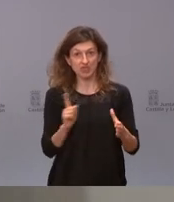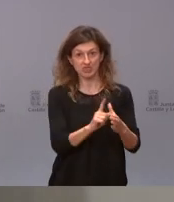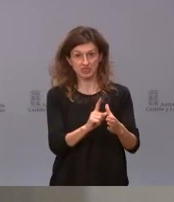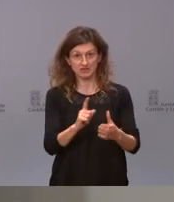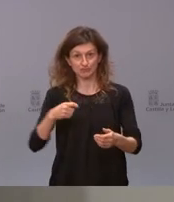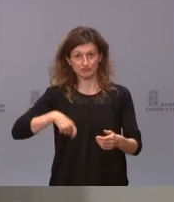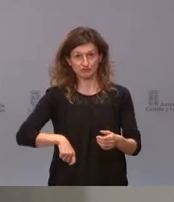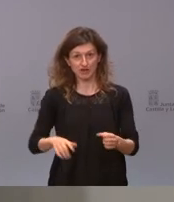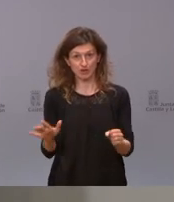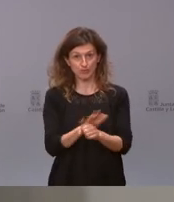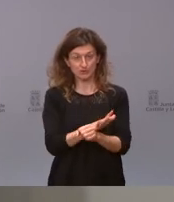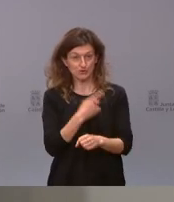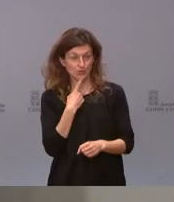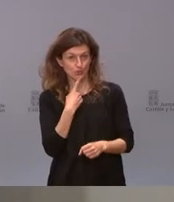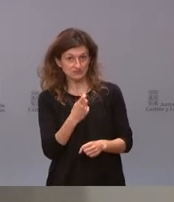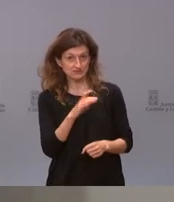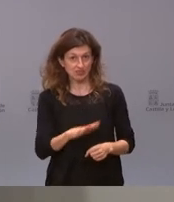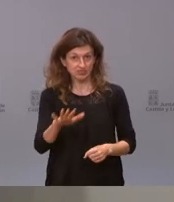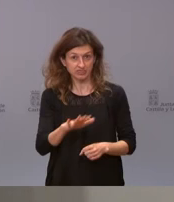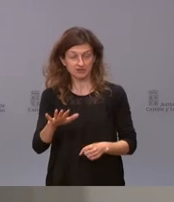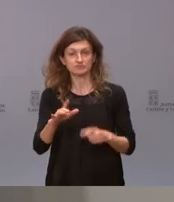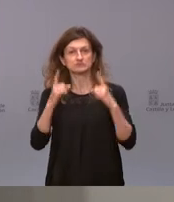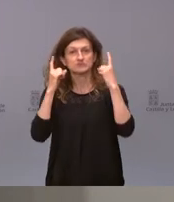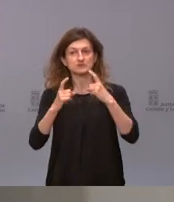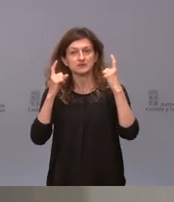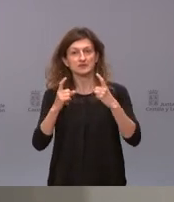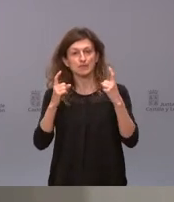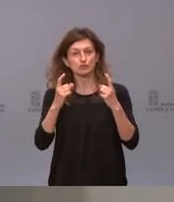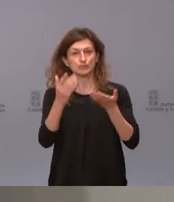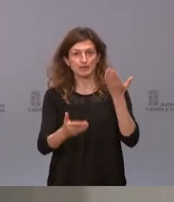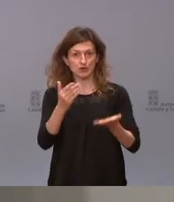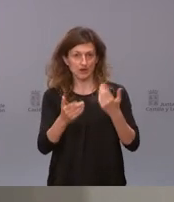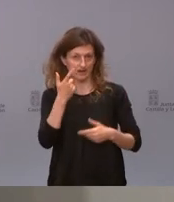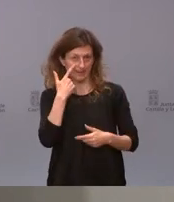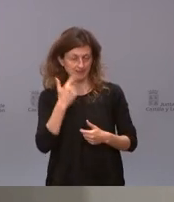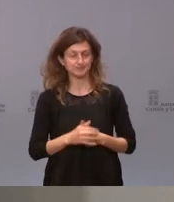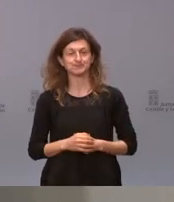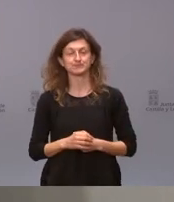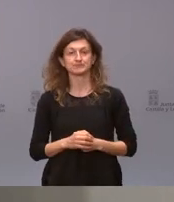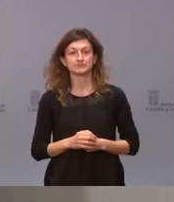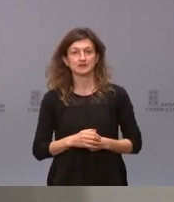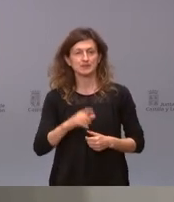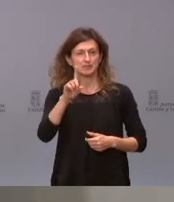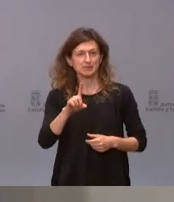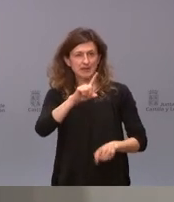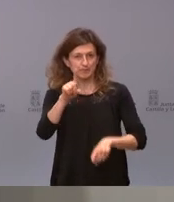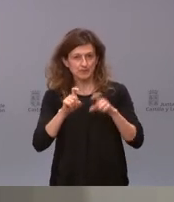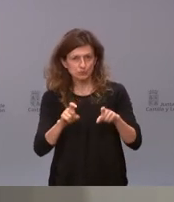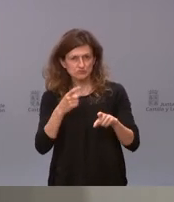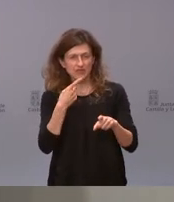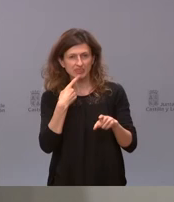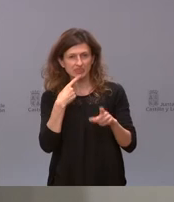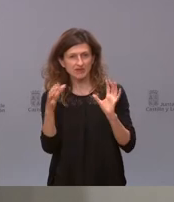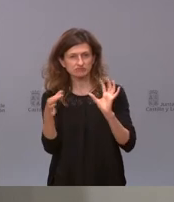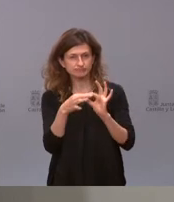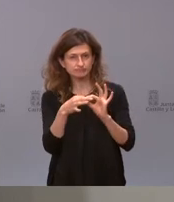una buena cobertura es algo que estamos intentando valorar y la primera era sí sí